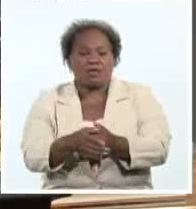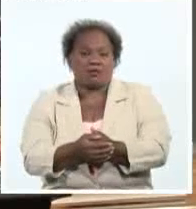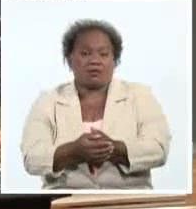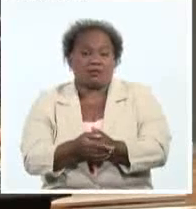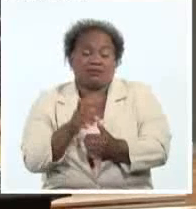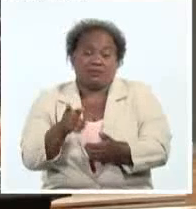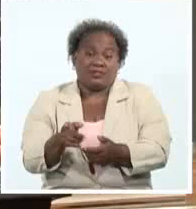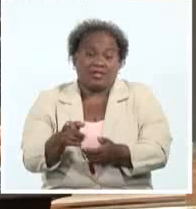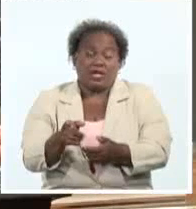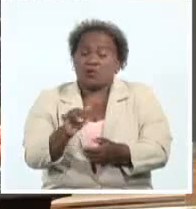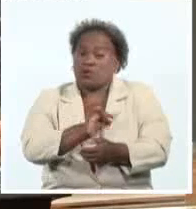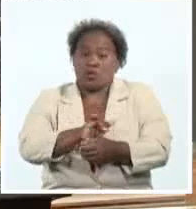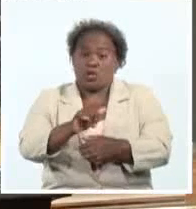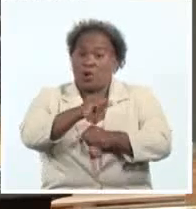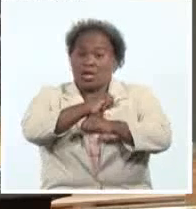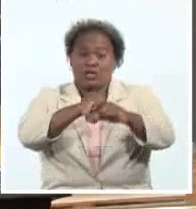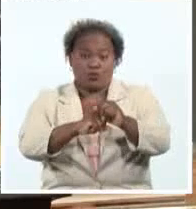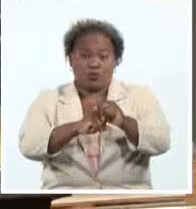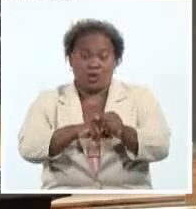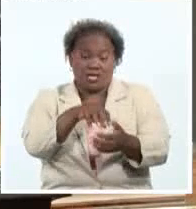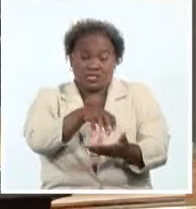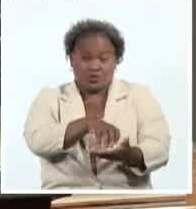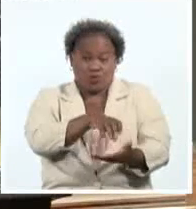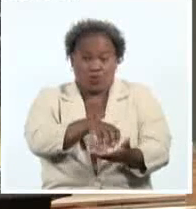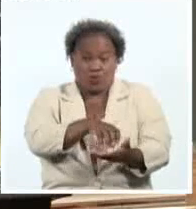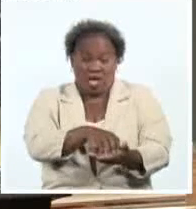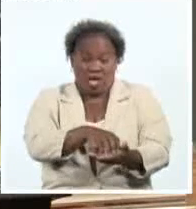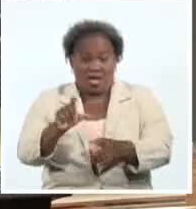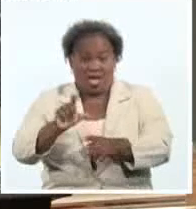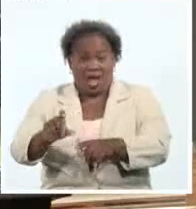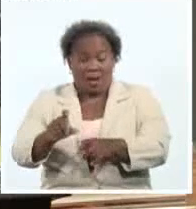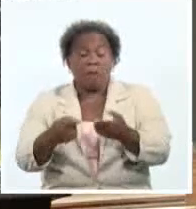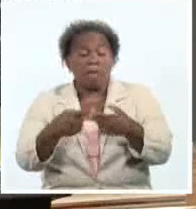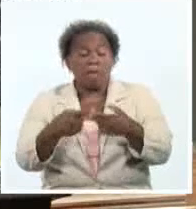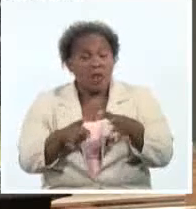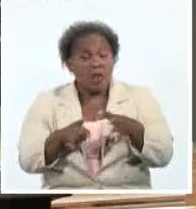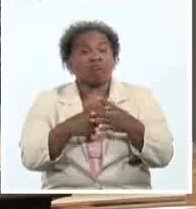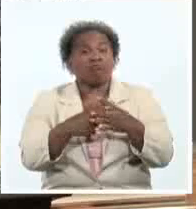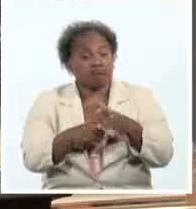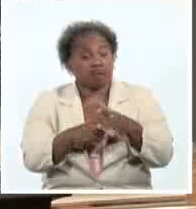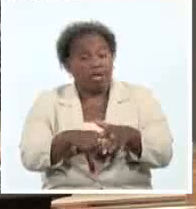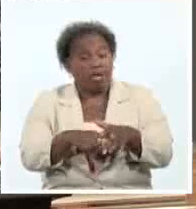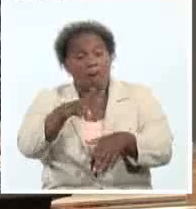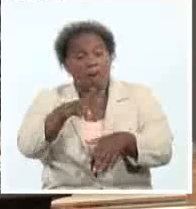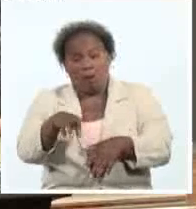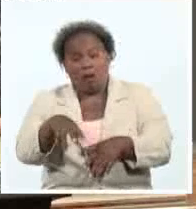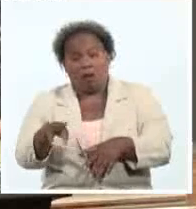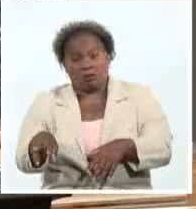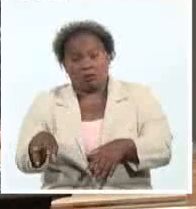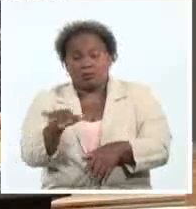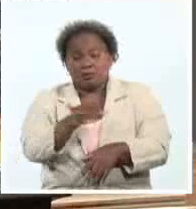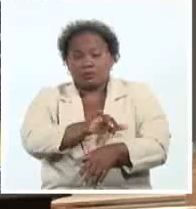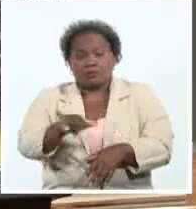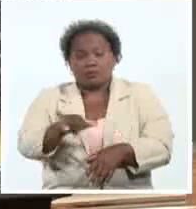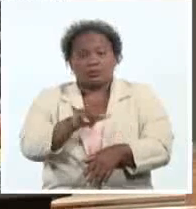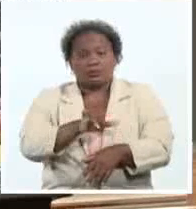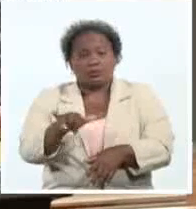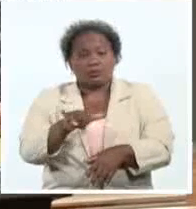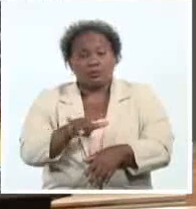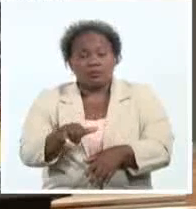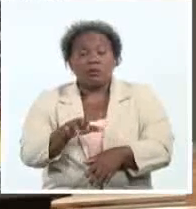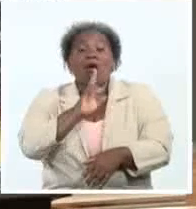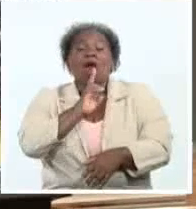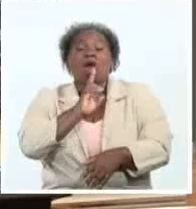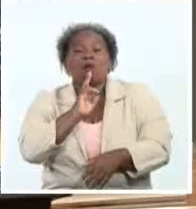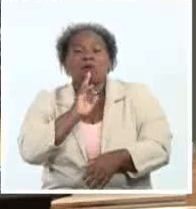la misma infraestructura que hay en las ciudades, en estos lugares, pero hay que ir buscando alternativas. De igual manera hay que hacerlo con el tema del agua,